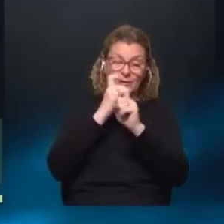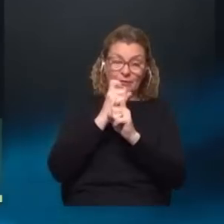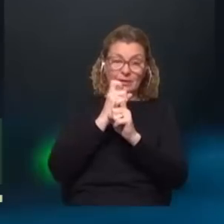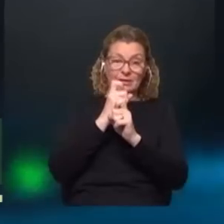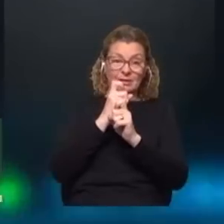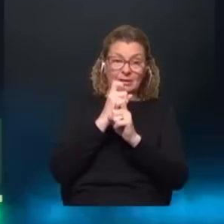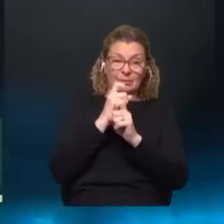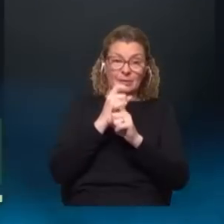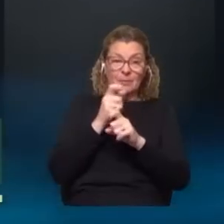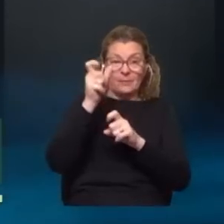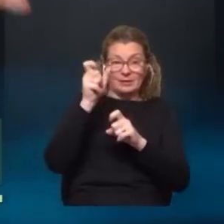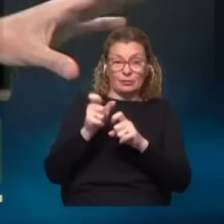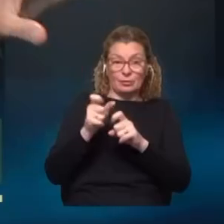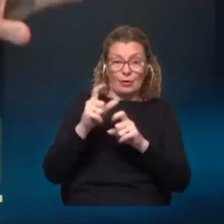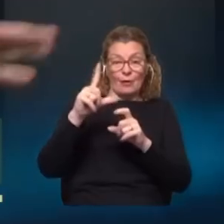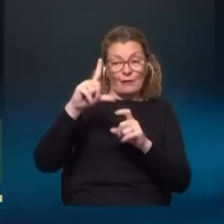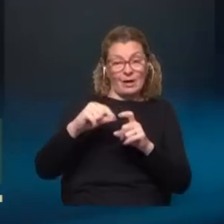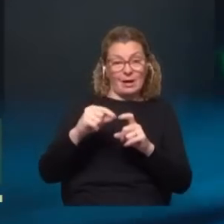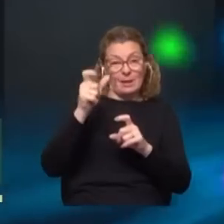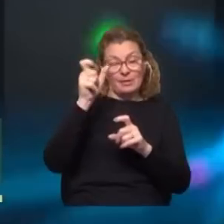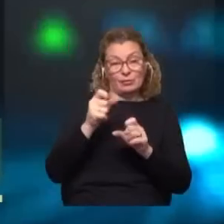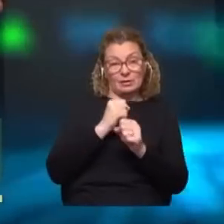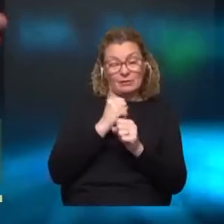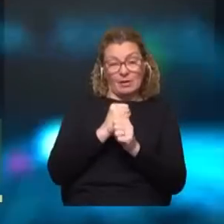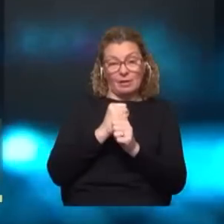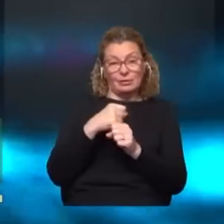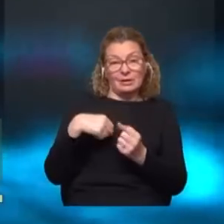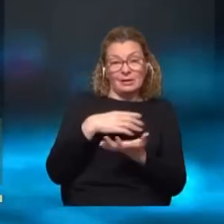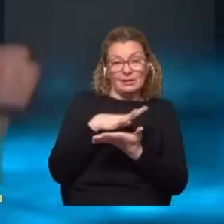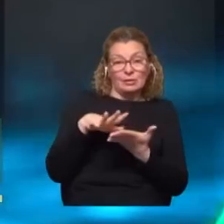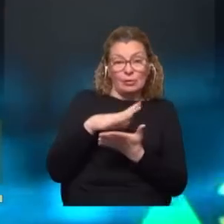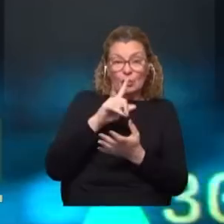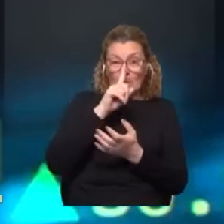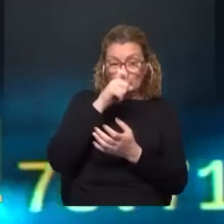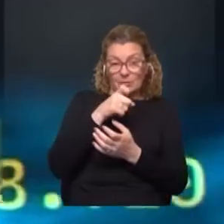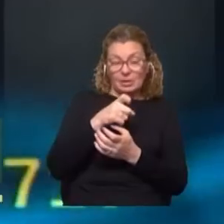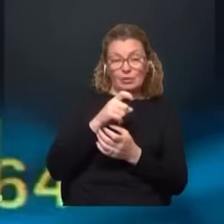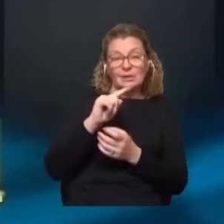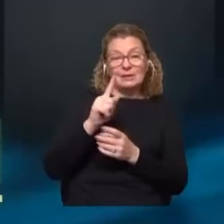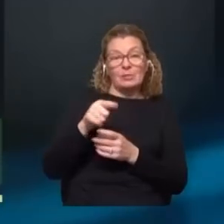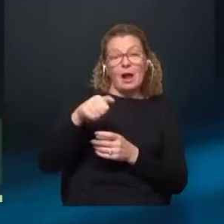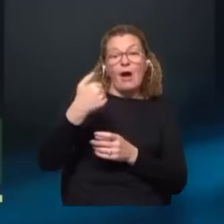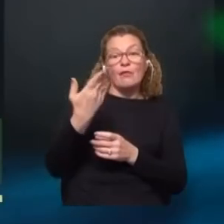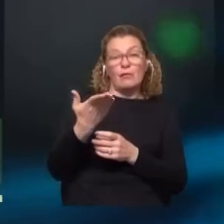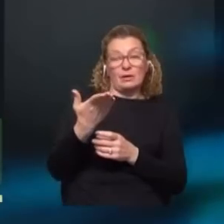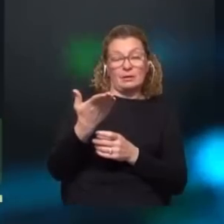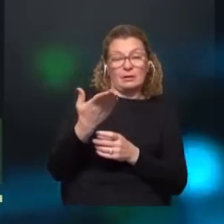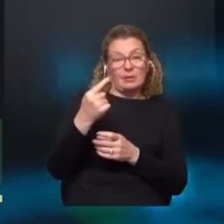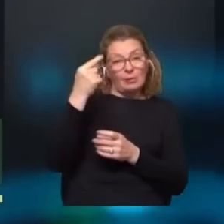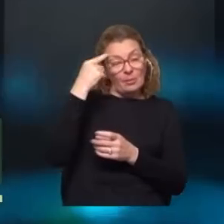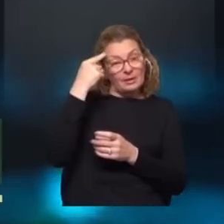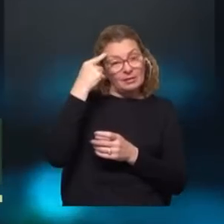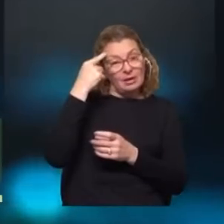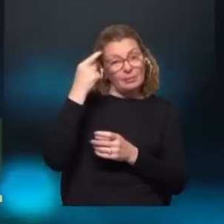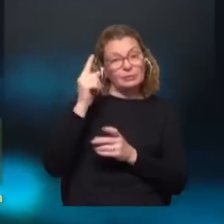predamina mantener el personal o reducir el personal Sí esa situación se extiende para Montevideo y para interior y cuando pensamos para